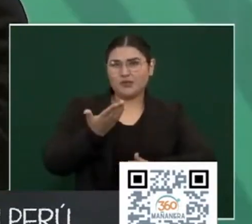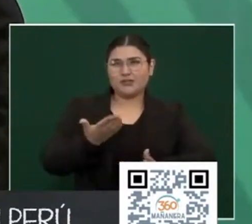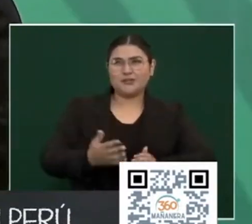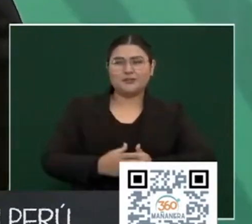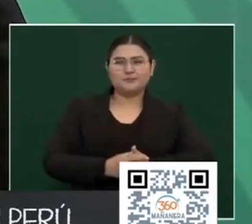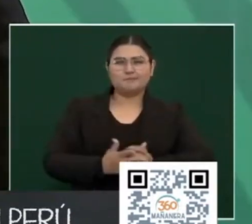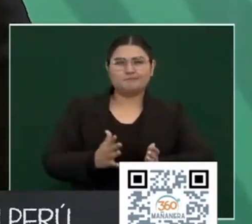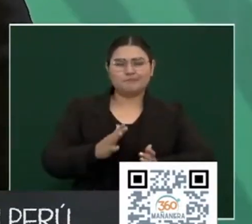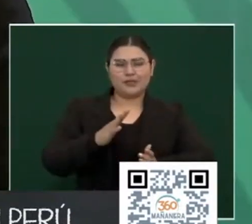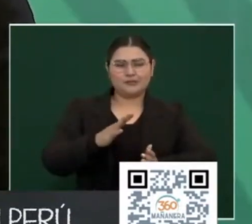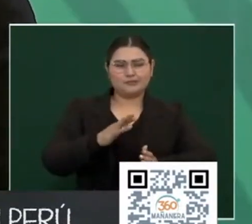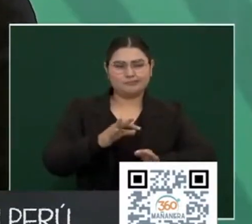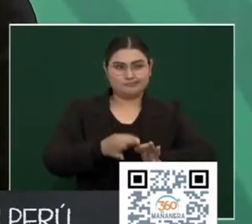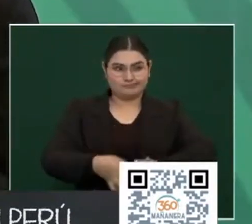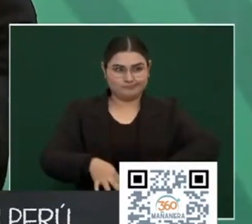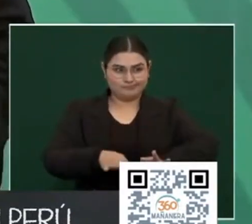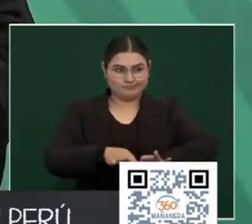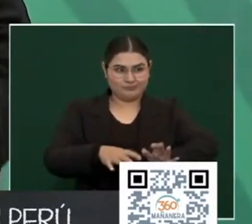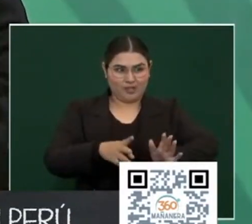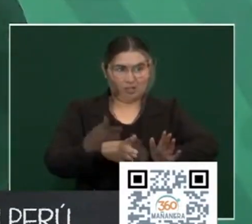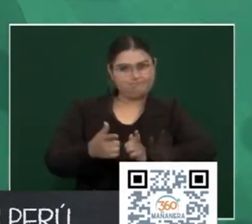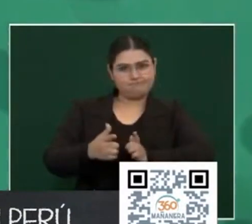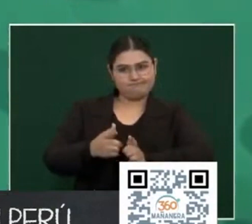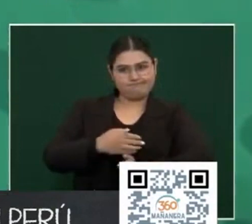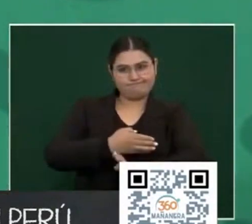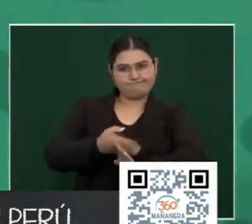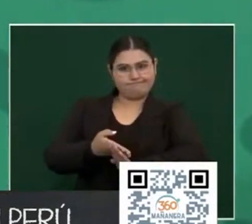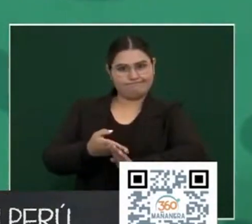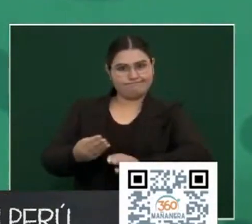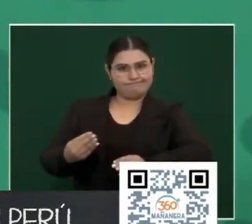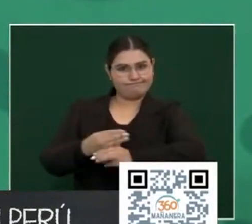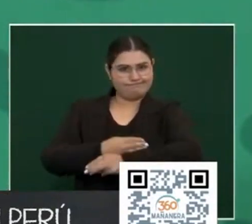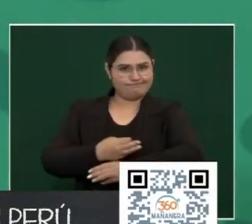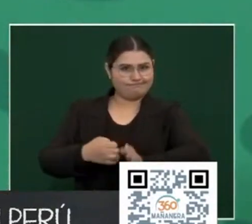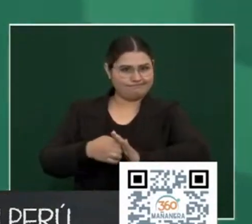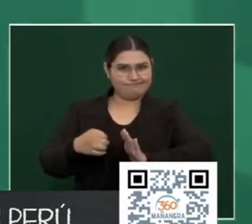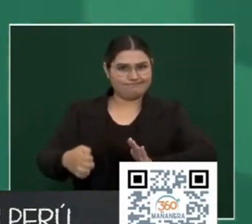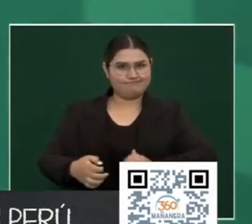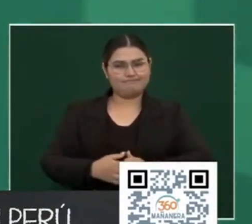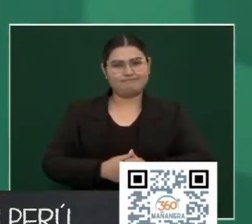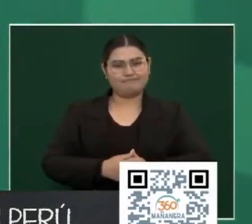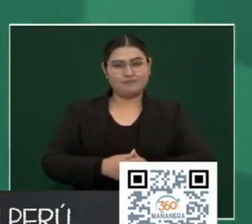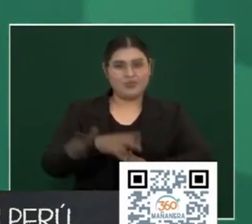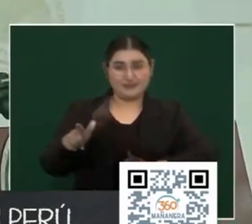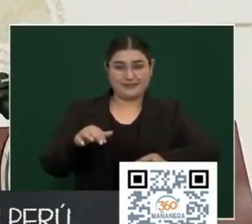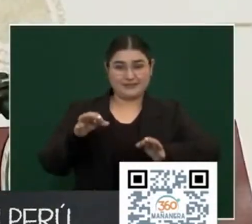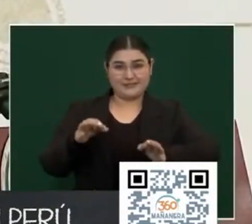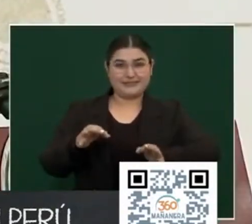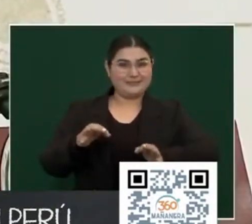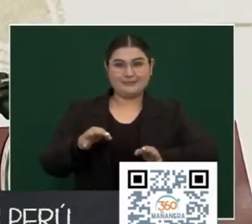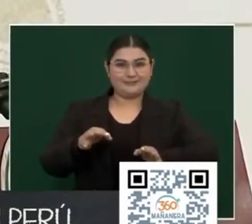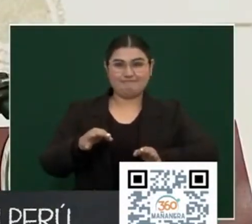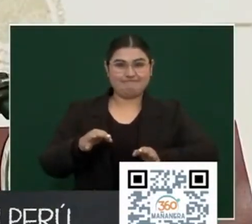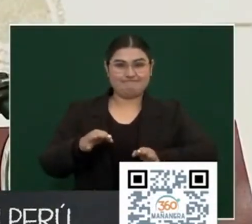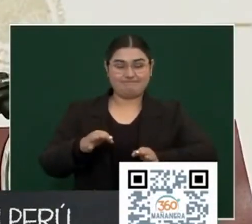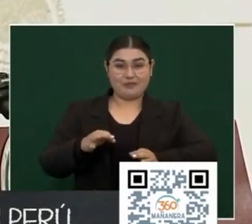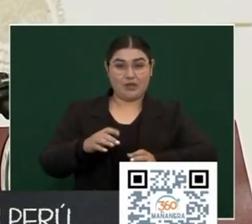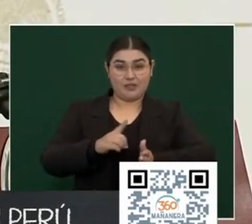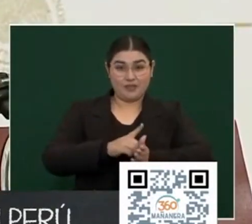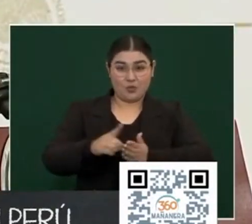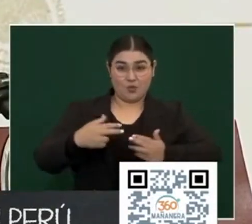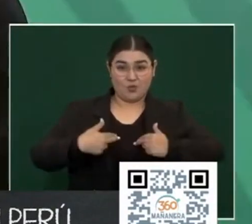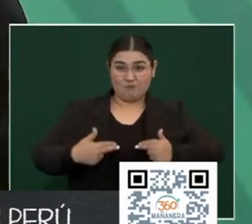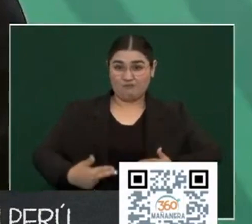legitimar un golpe de Estado. Eso es contrario a las libertades, es contrario a los derechos